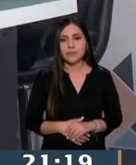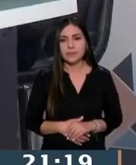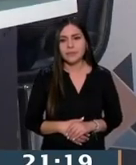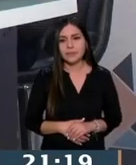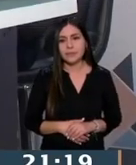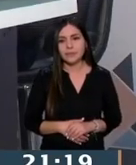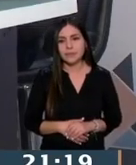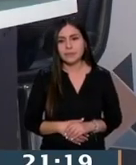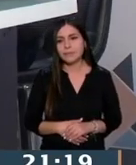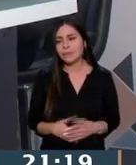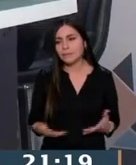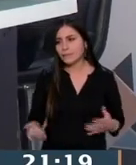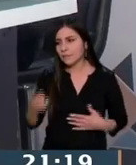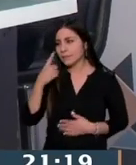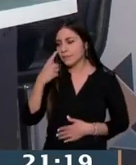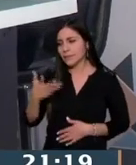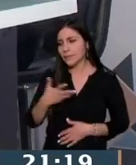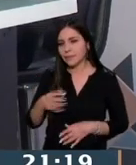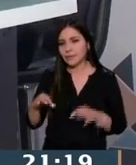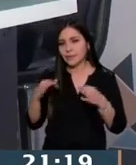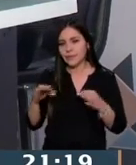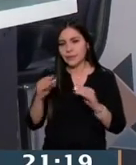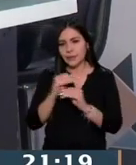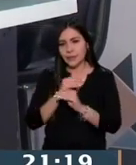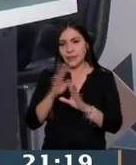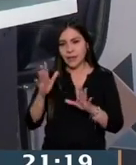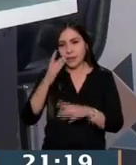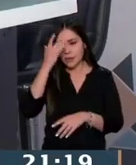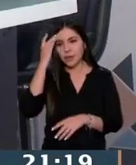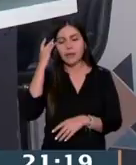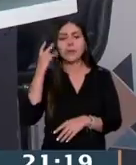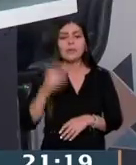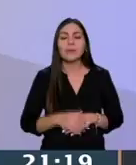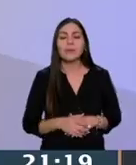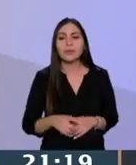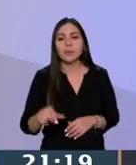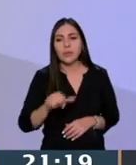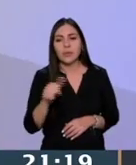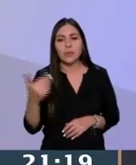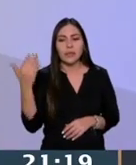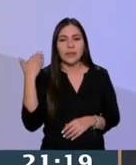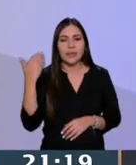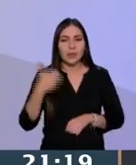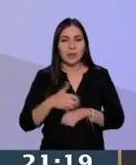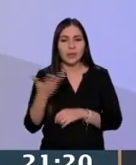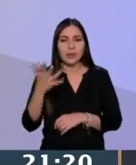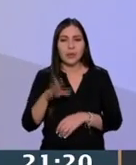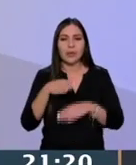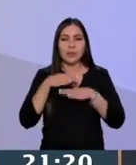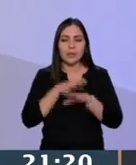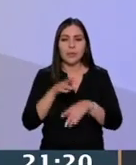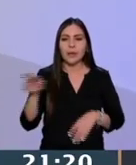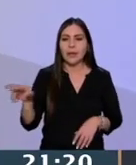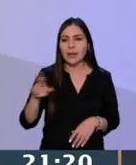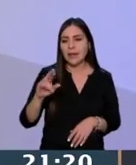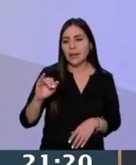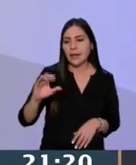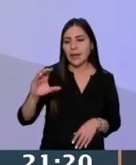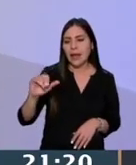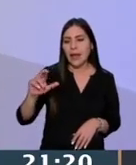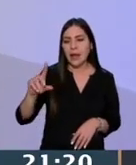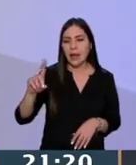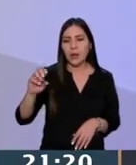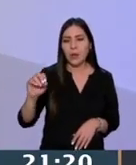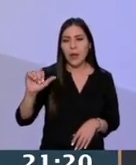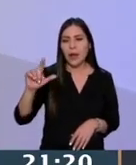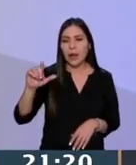Bueno, ahí están clarísimos. Y el 10º ya lo tuvimos desde el principio, que fue el de Ricardo Alemán, con que no, o sea, resulta que todos